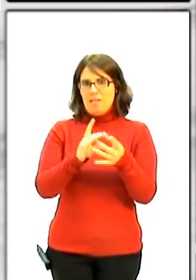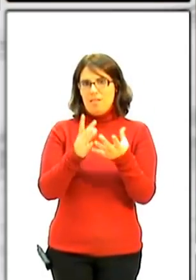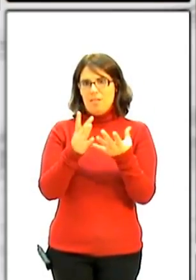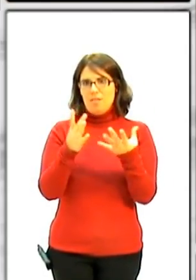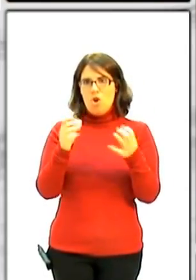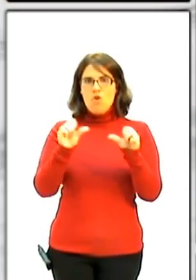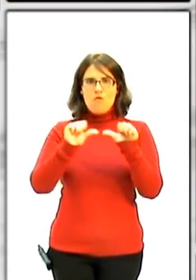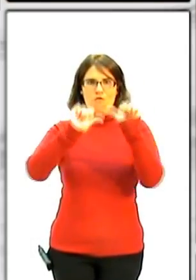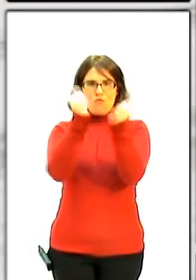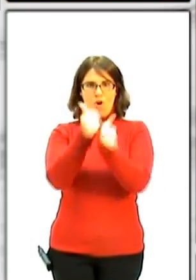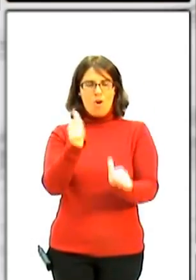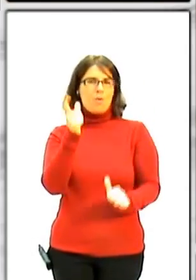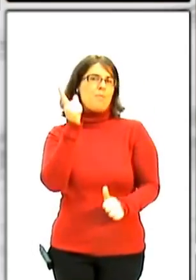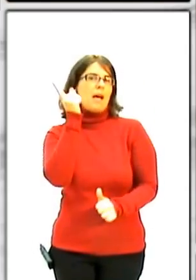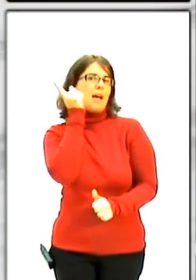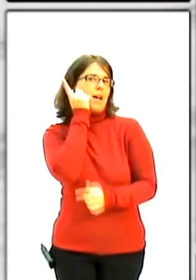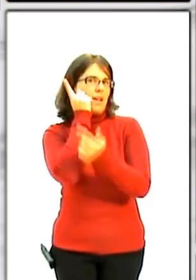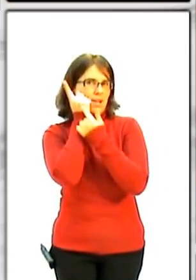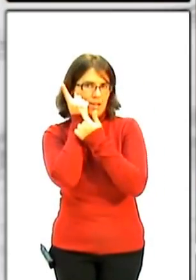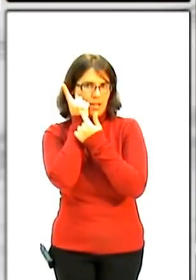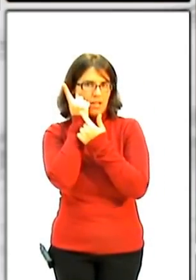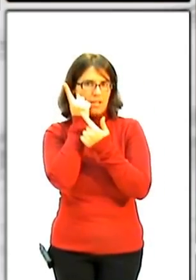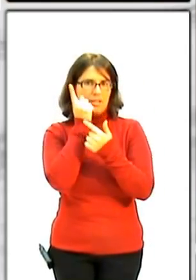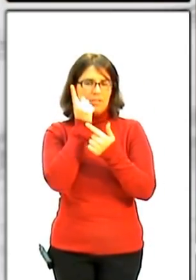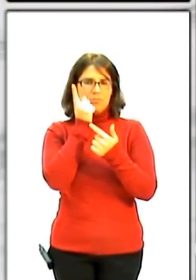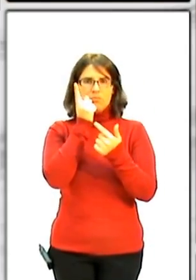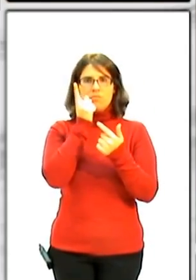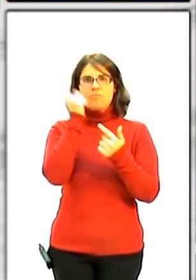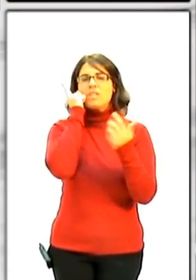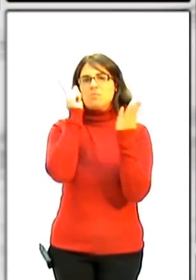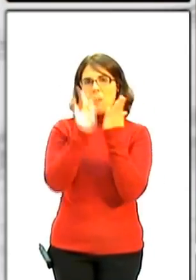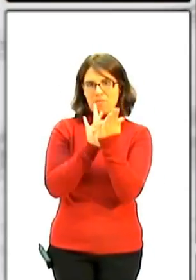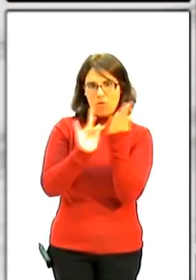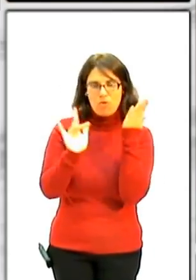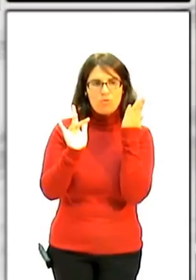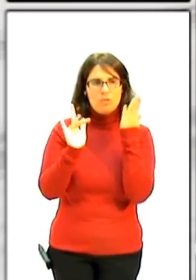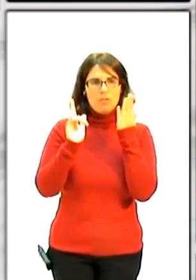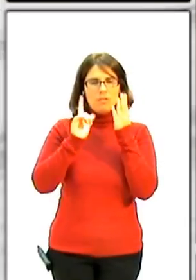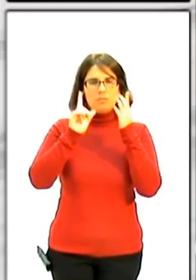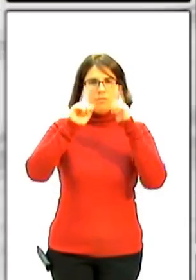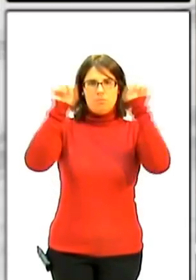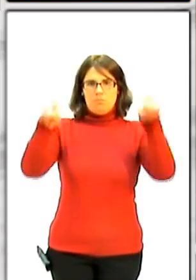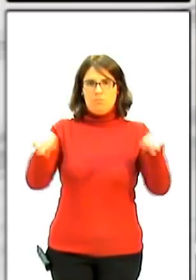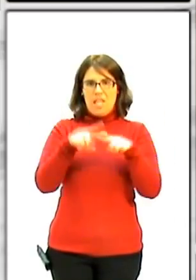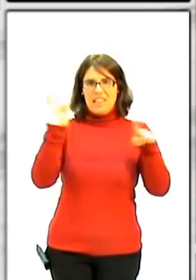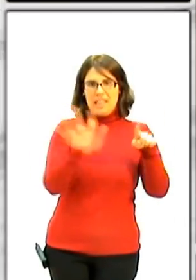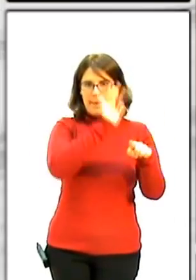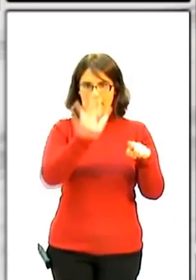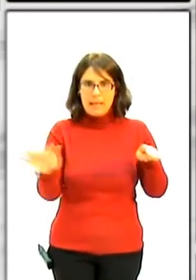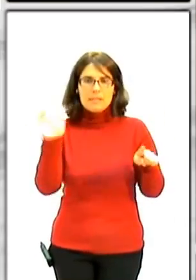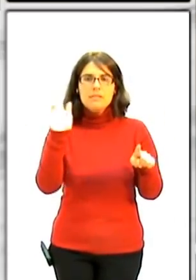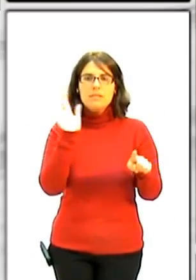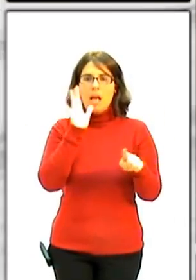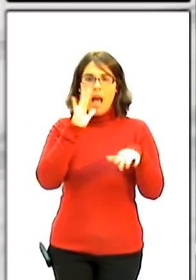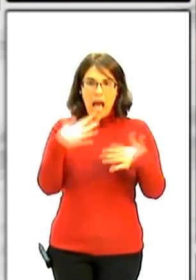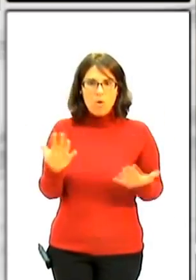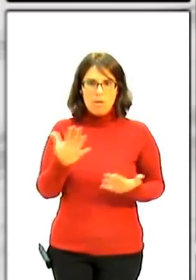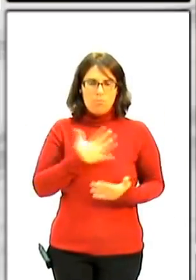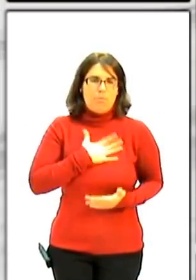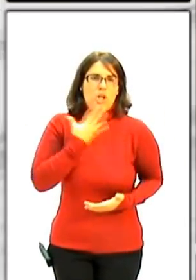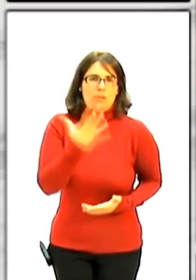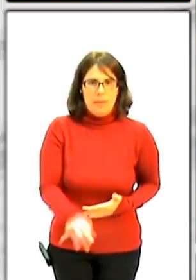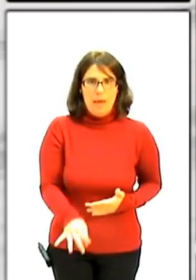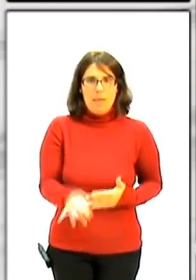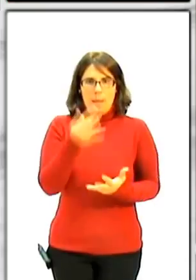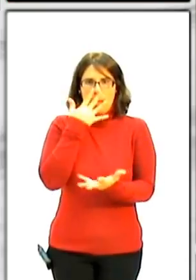el formato móvil, el smartphone, las tablets, tienen una capacidad de captura,